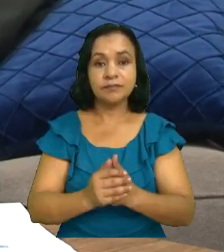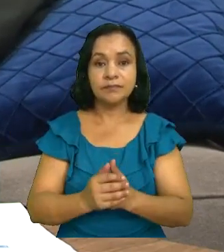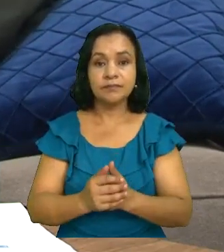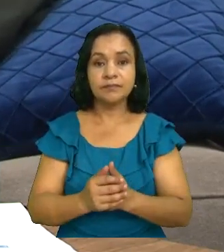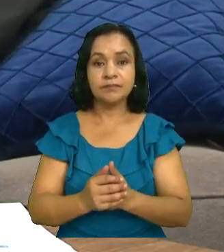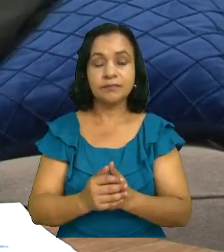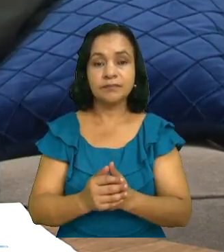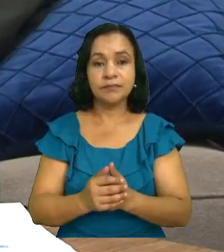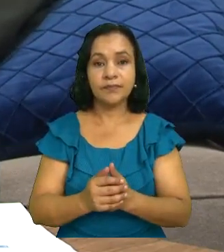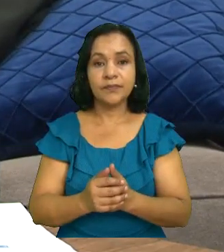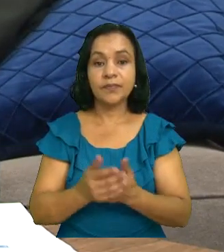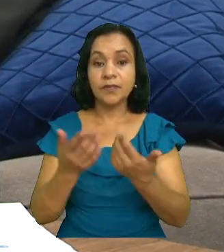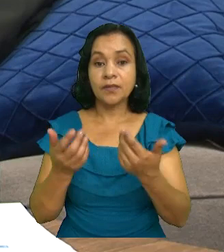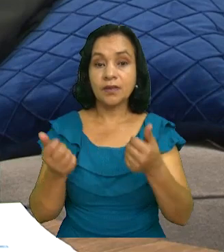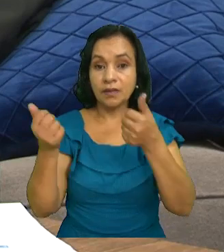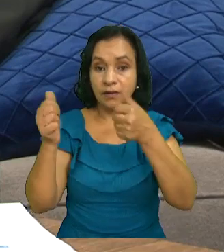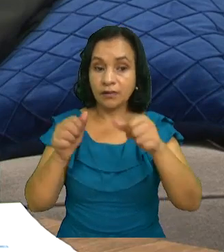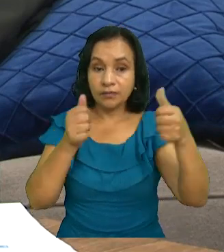de decisiones